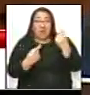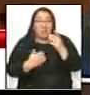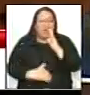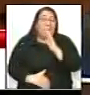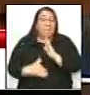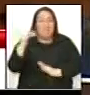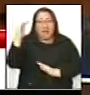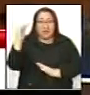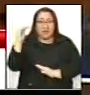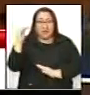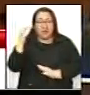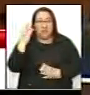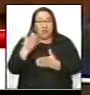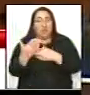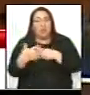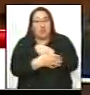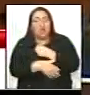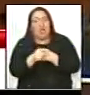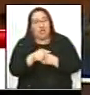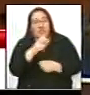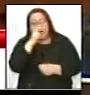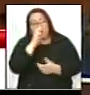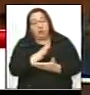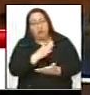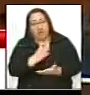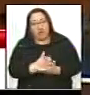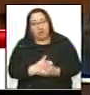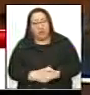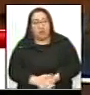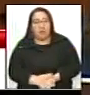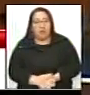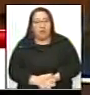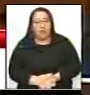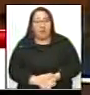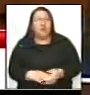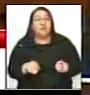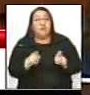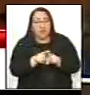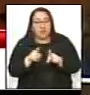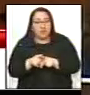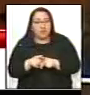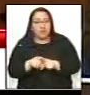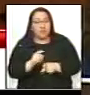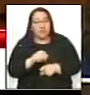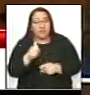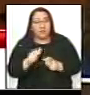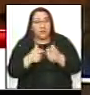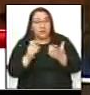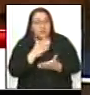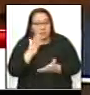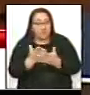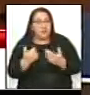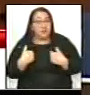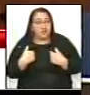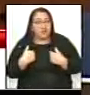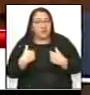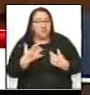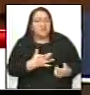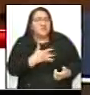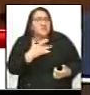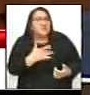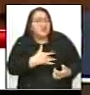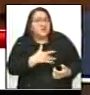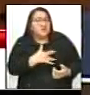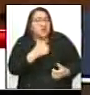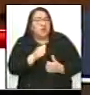la pobreza. Ahí tenemos un serio problema. De la misma manera, fíjese, el otro gran problema que se tiene es la percepción frente